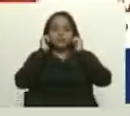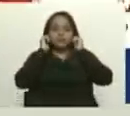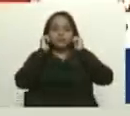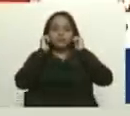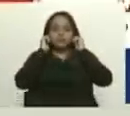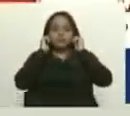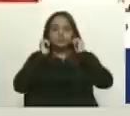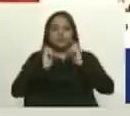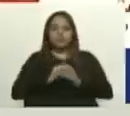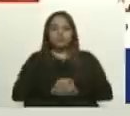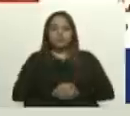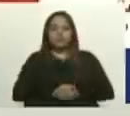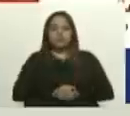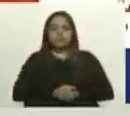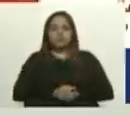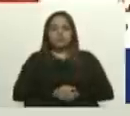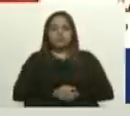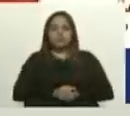Y aquí vale